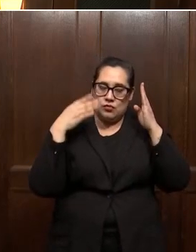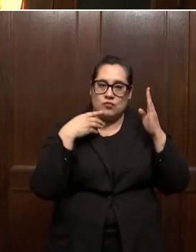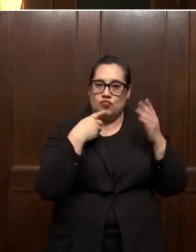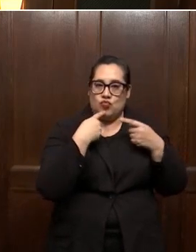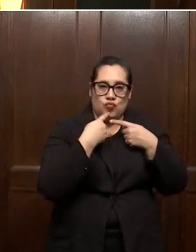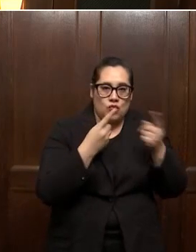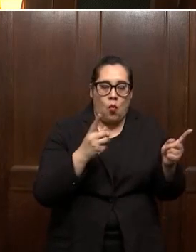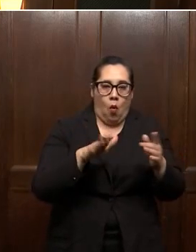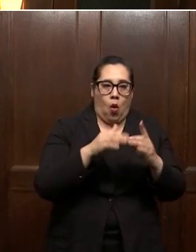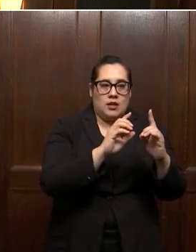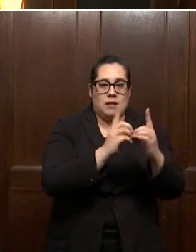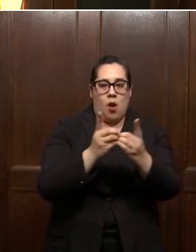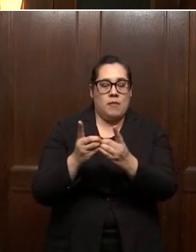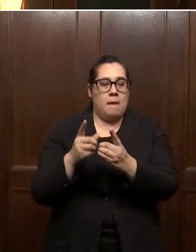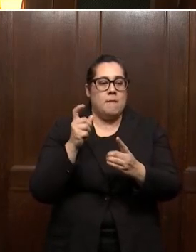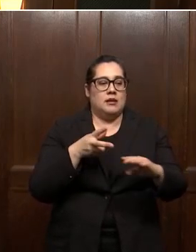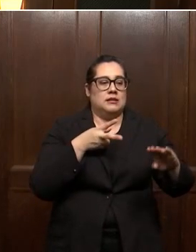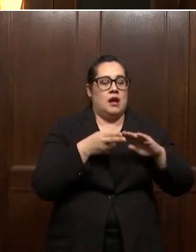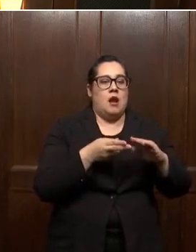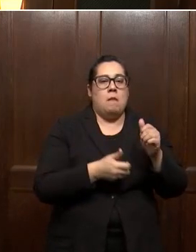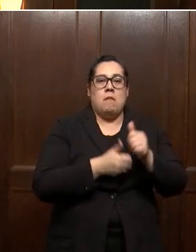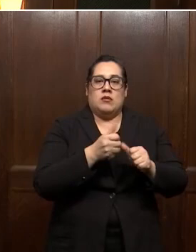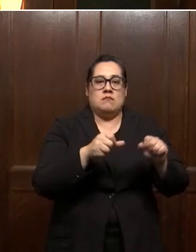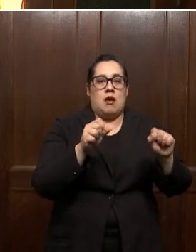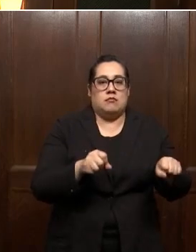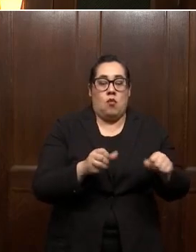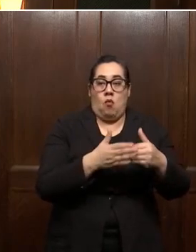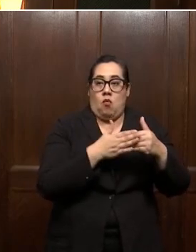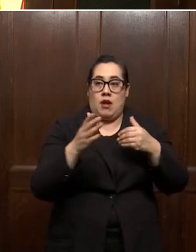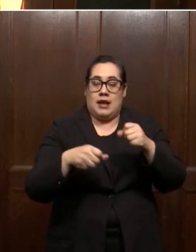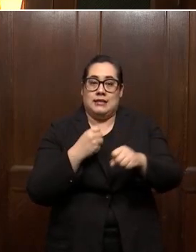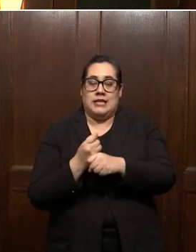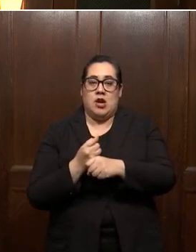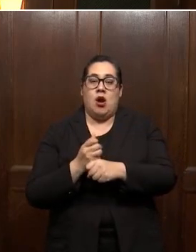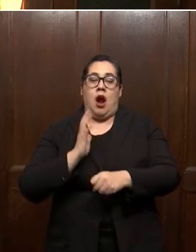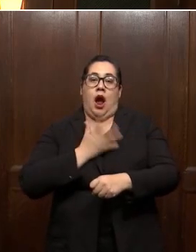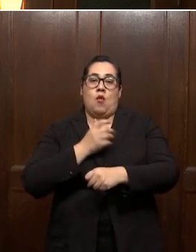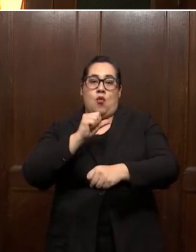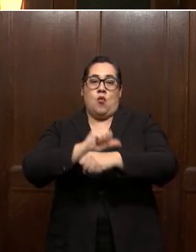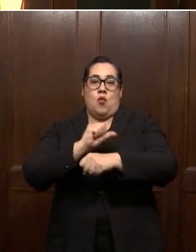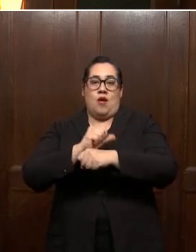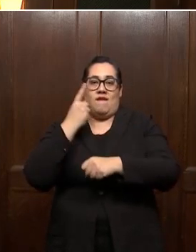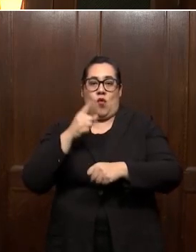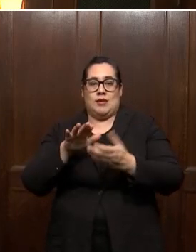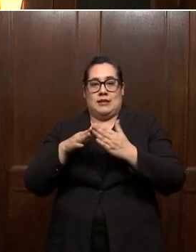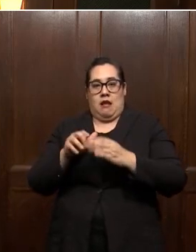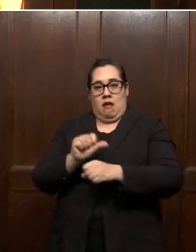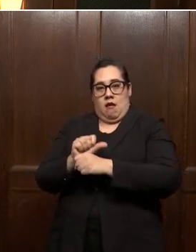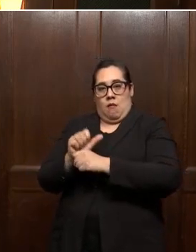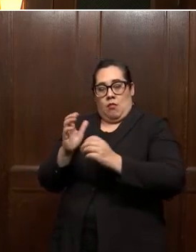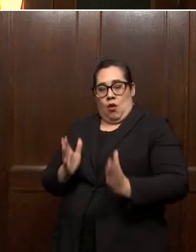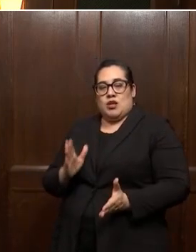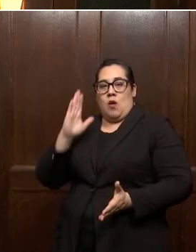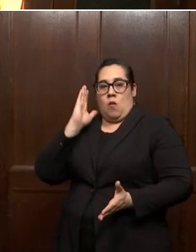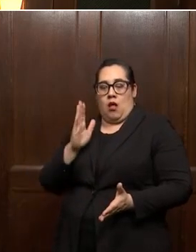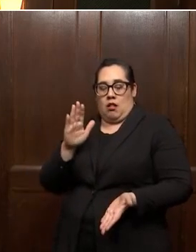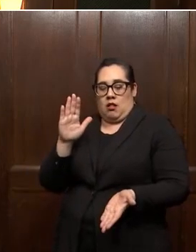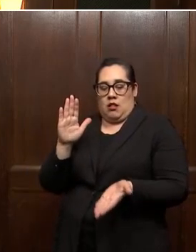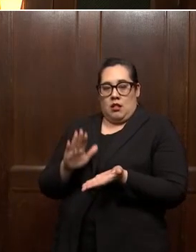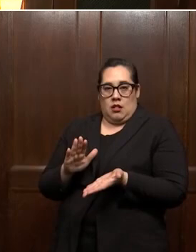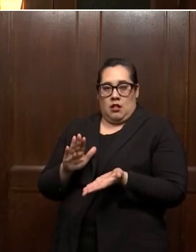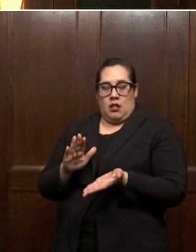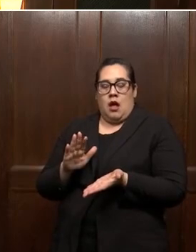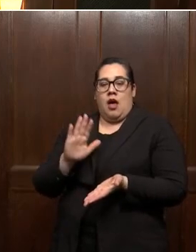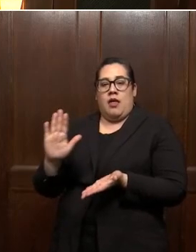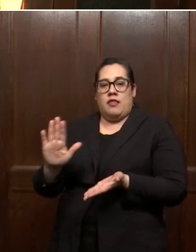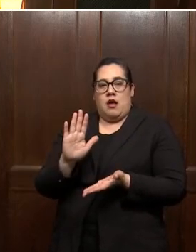lo más posible y en el año que viene la Fuerza Laboral Municipal implementará un